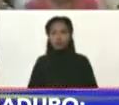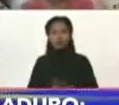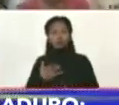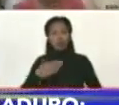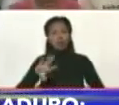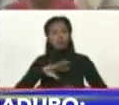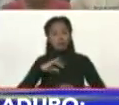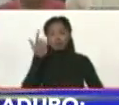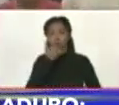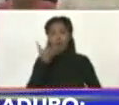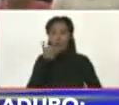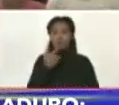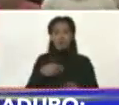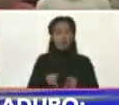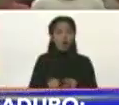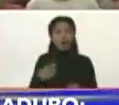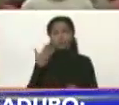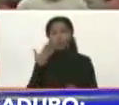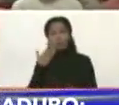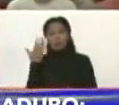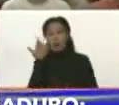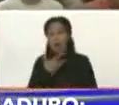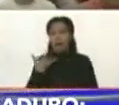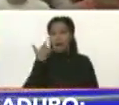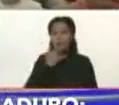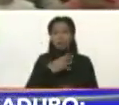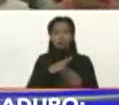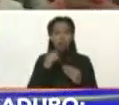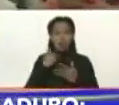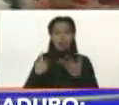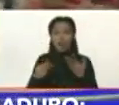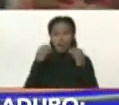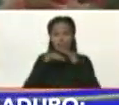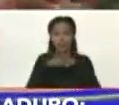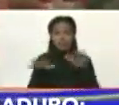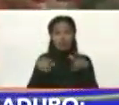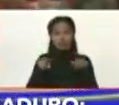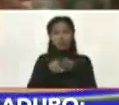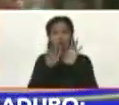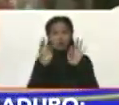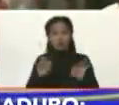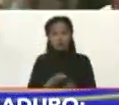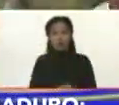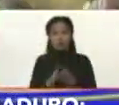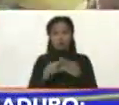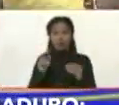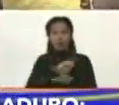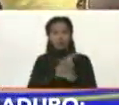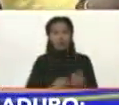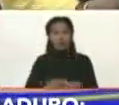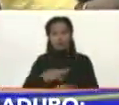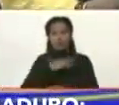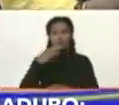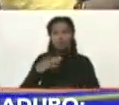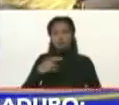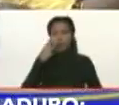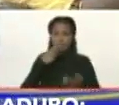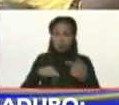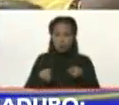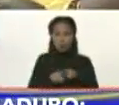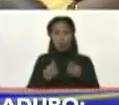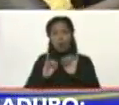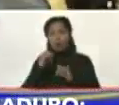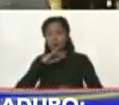a África como mi madre, Madre África, con todas sus bendiciones, con toda su fuerza espiritual, moral